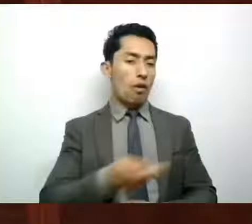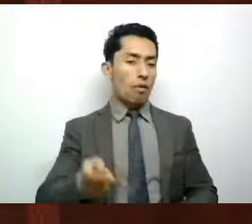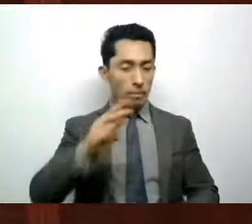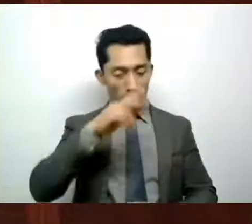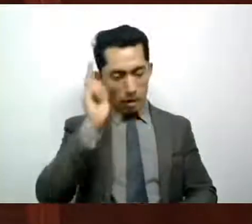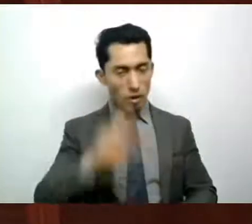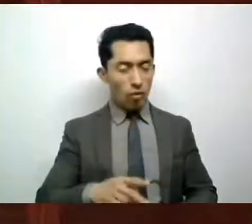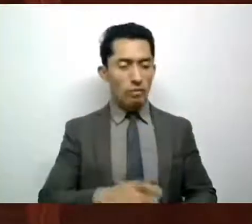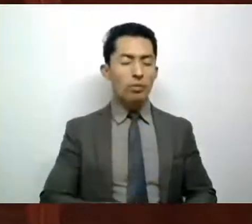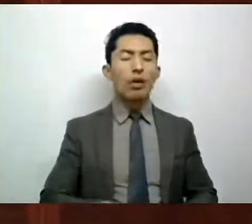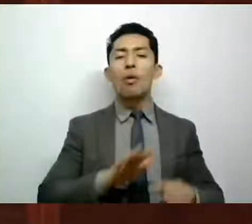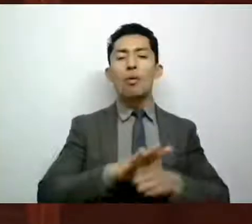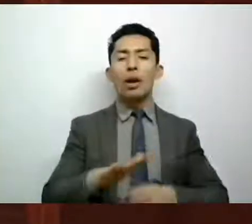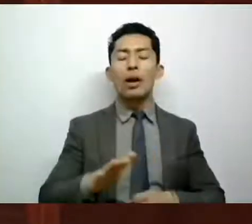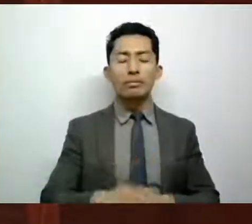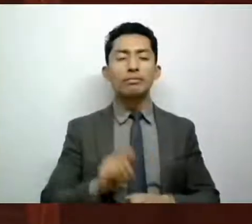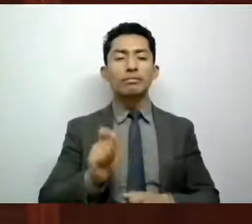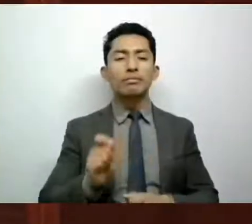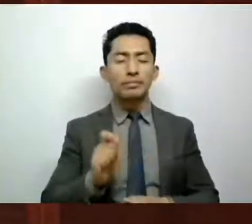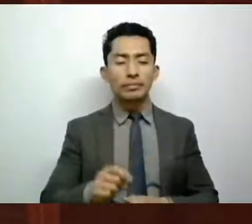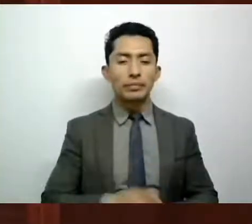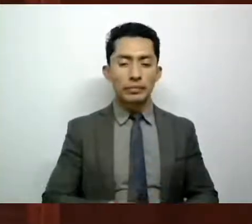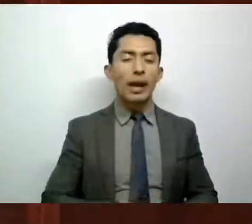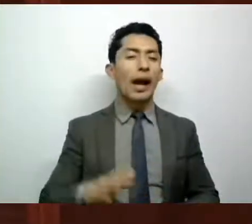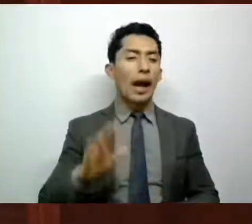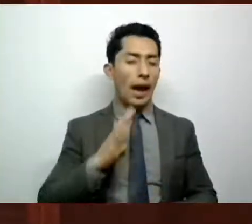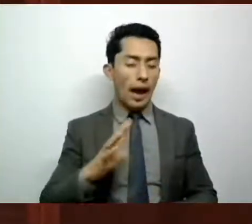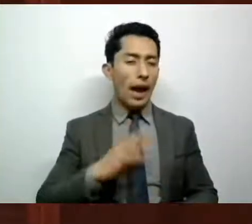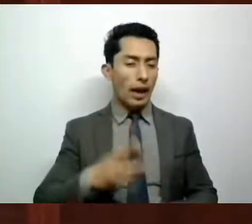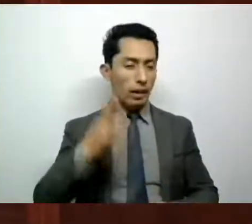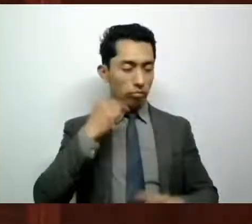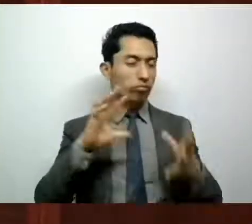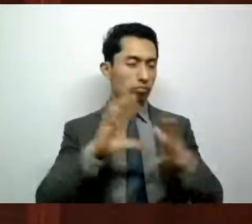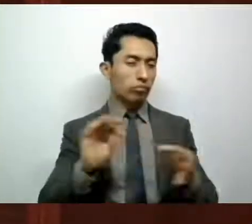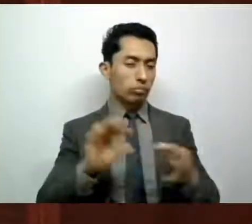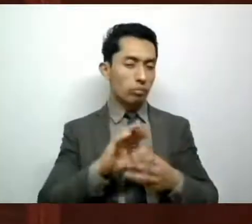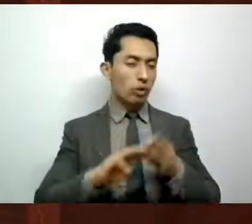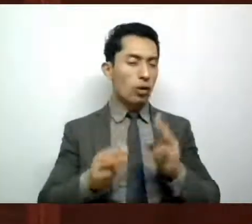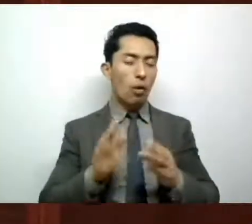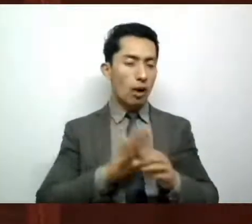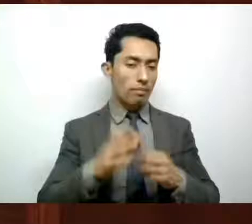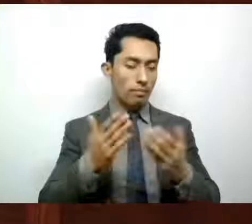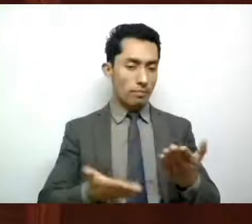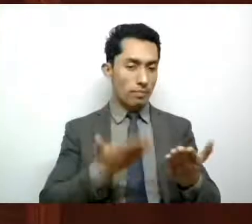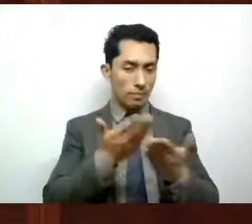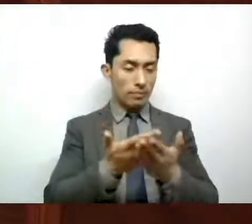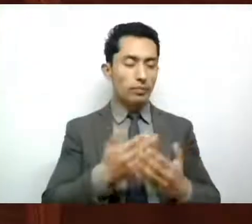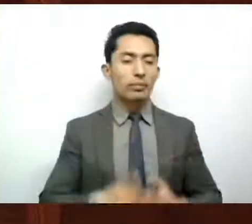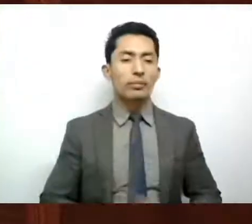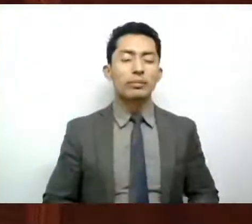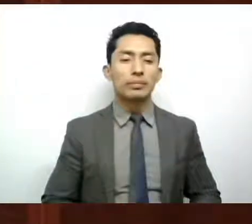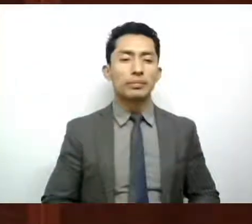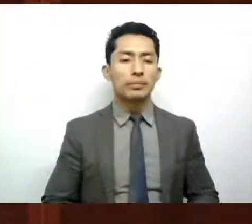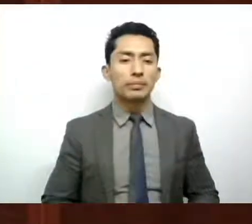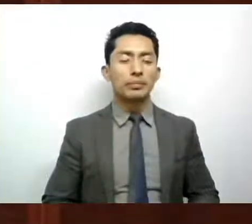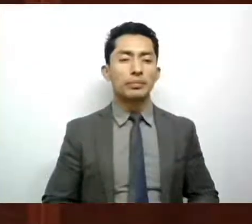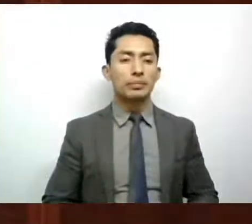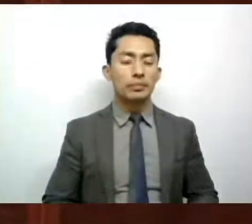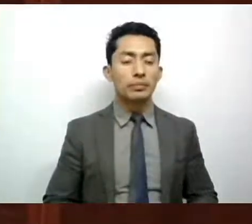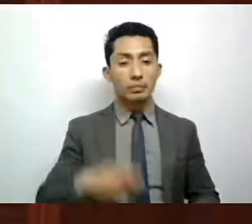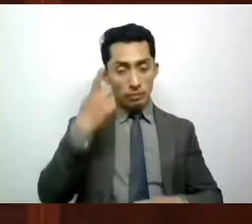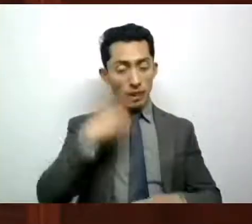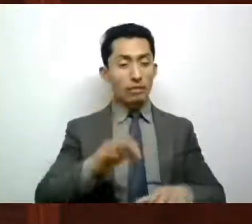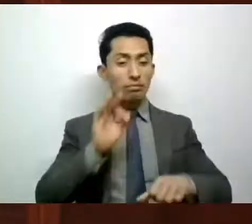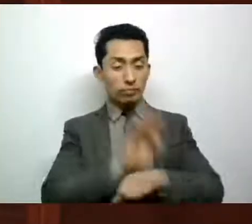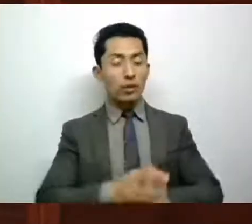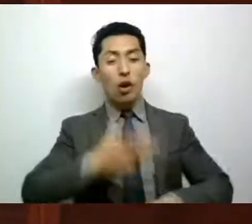pobreza, de conformidad con la siguiente exposición de motivos en favor